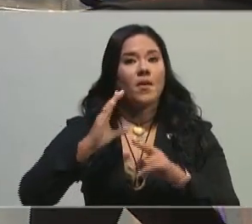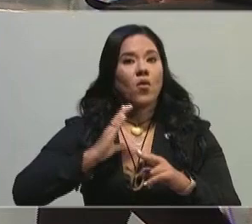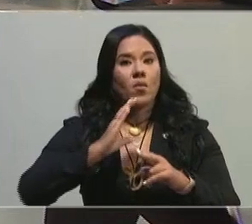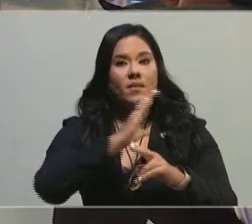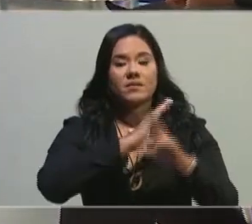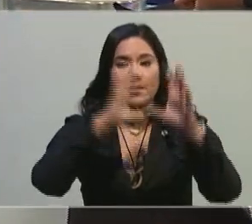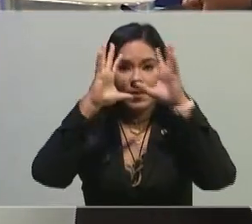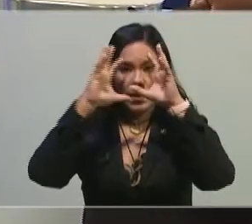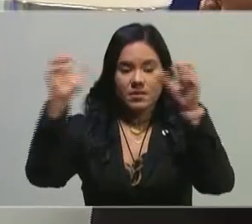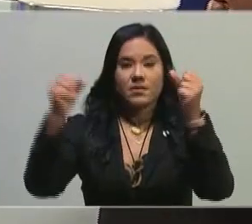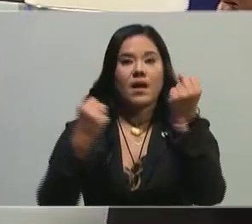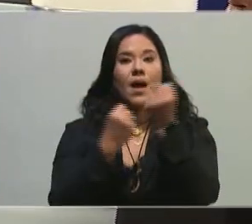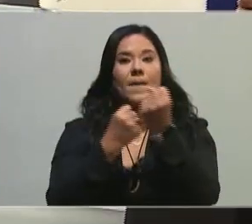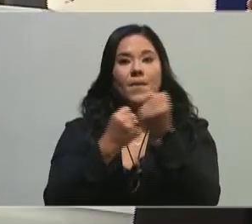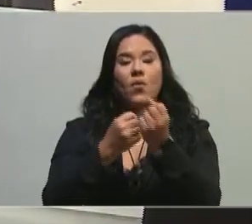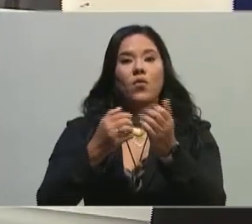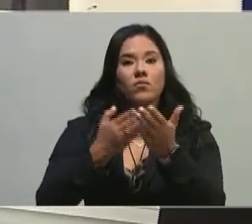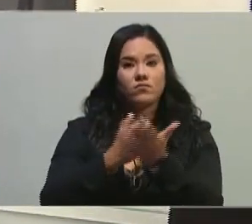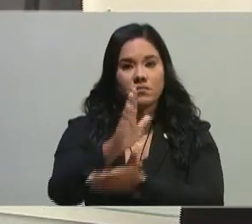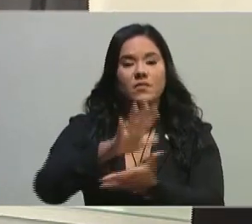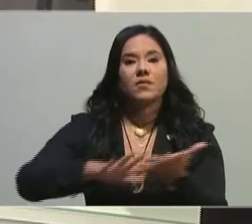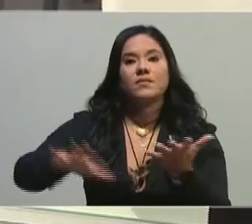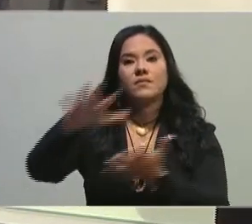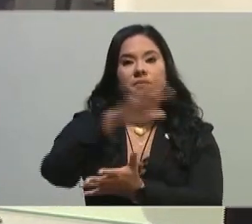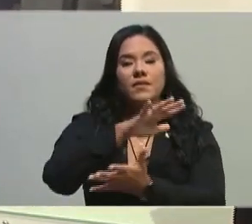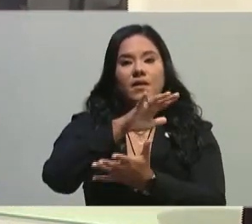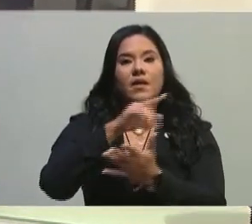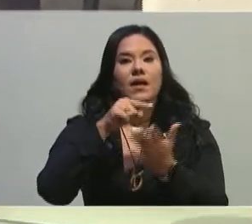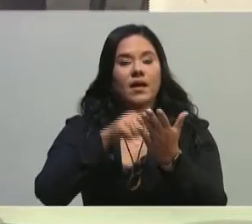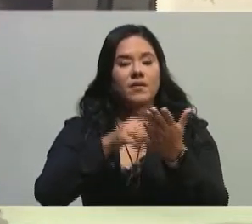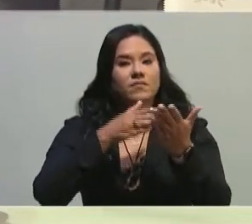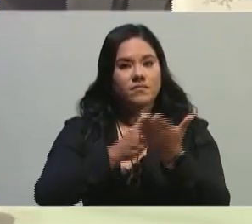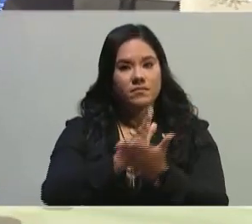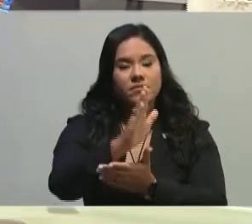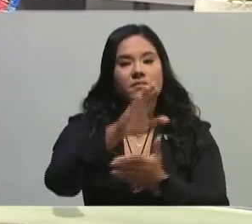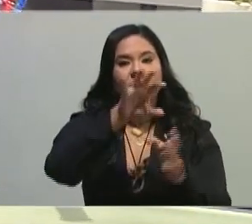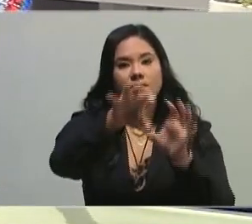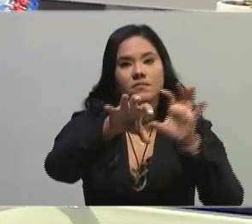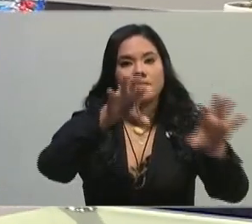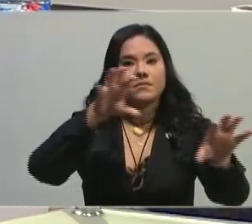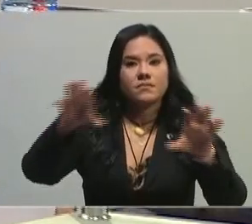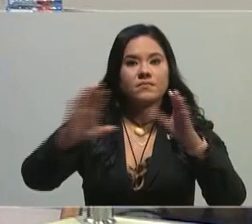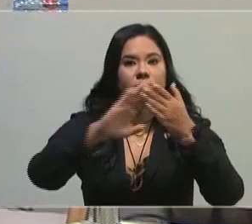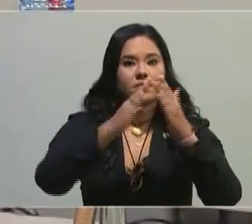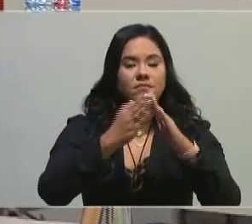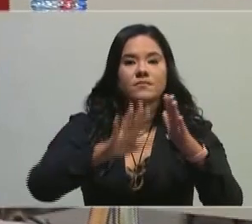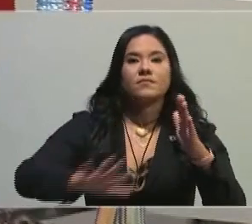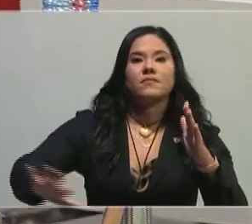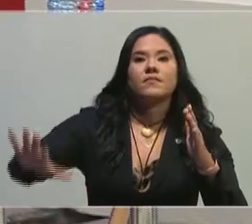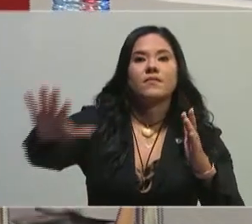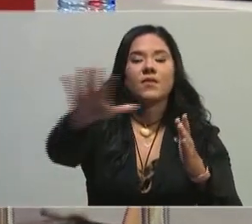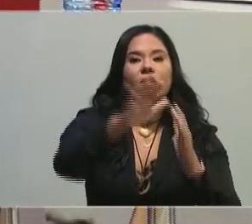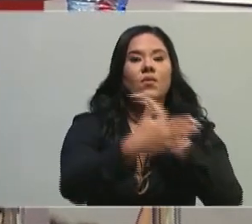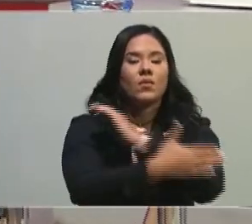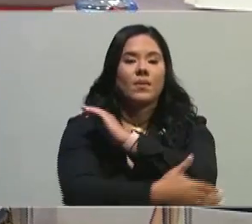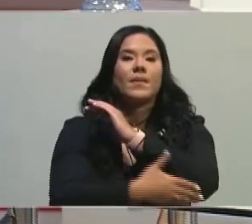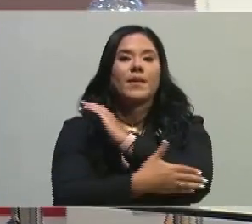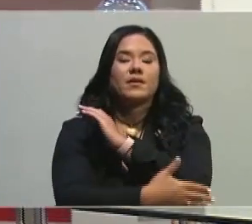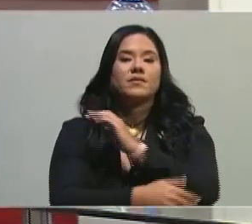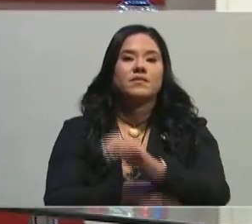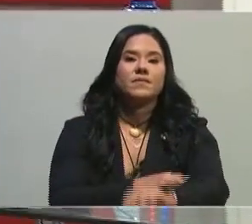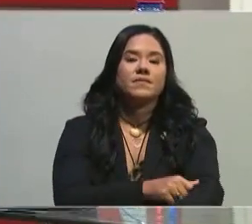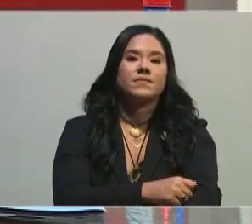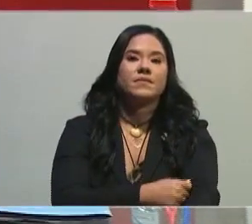presidencial de apoyo al desarrollo varial claro es para ir a los sectores vulnerables de nuestro país